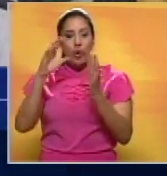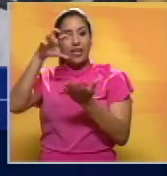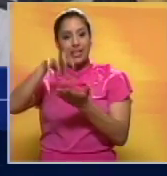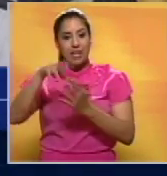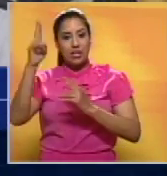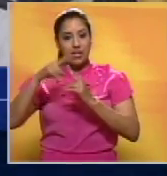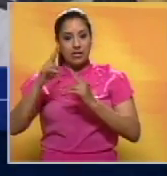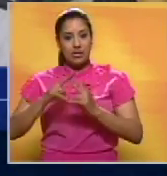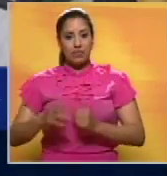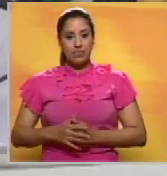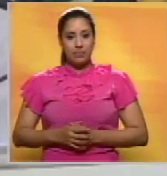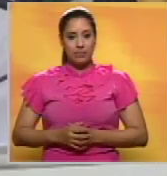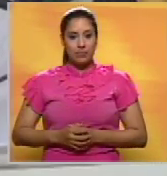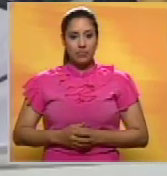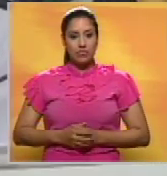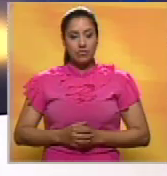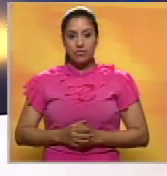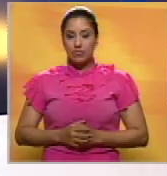el estado Táchira.